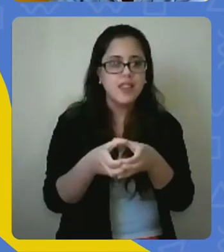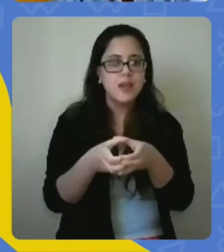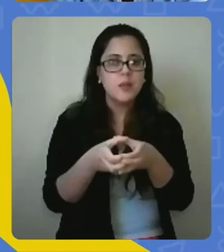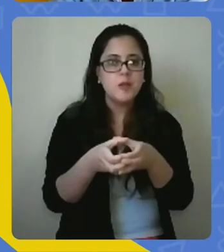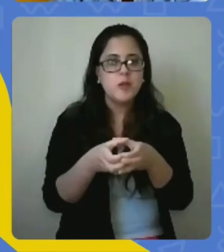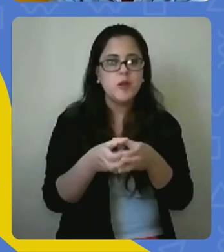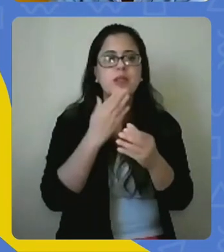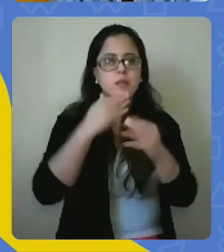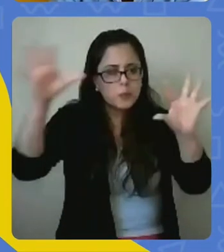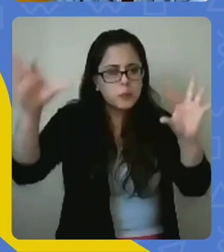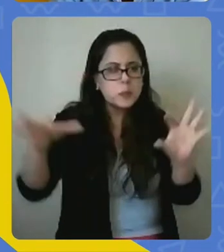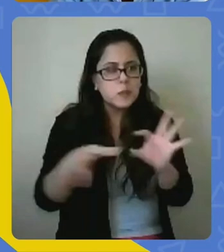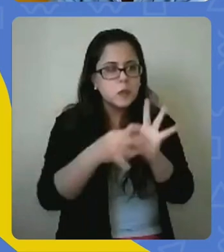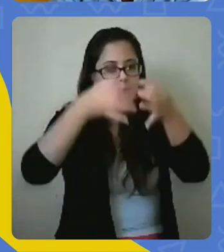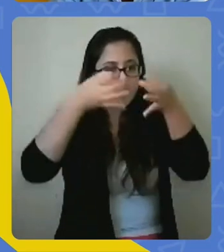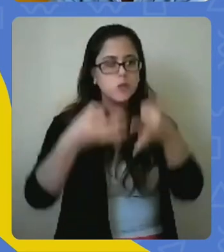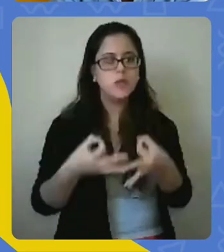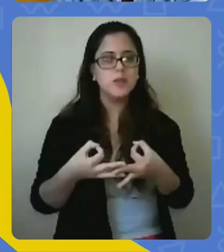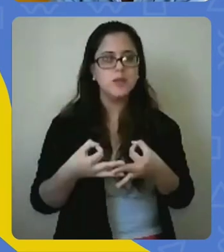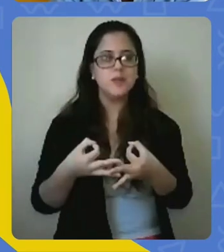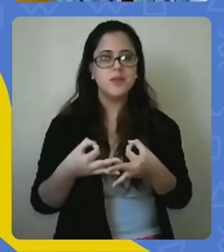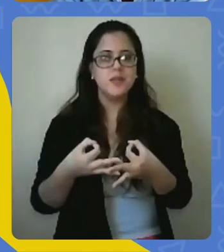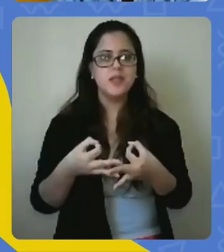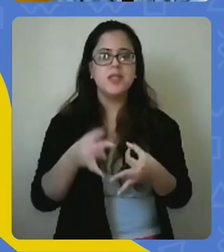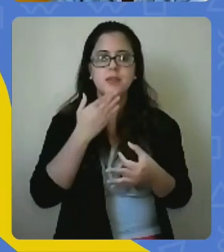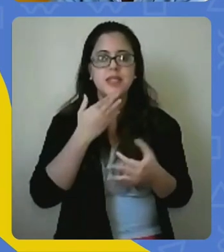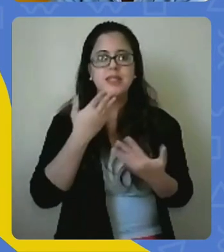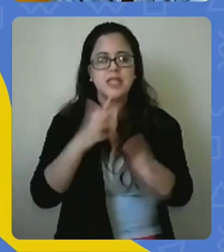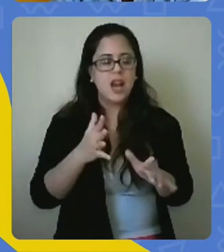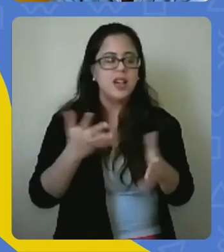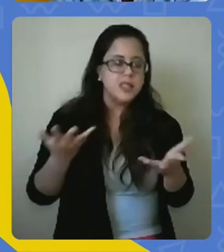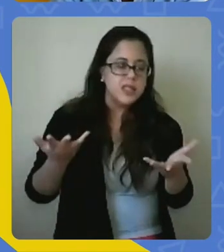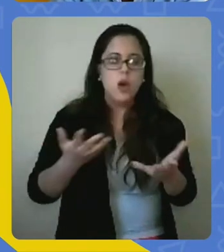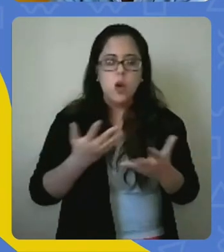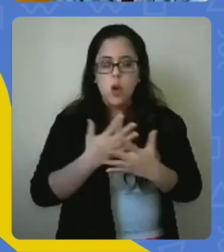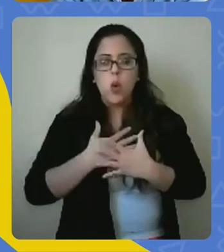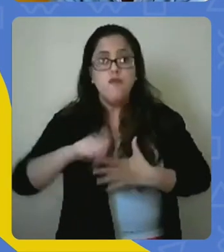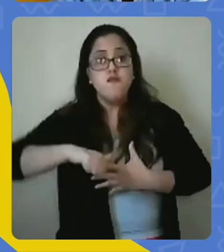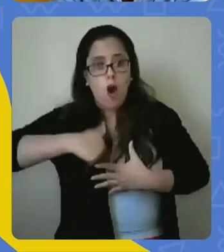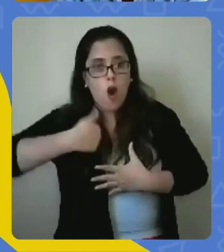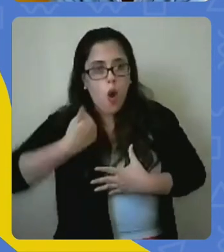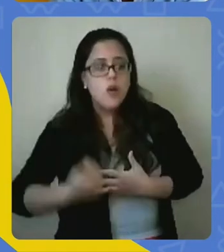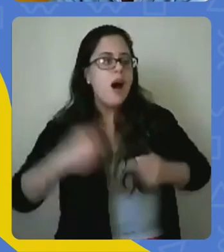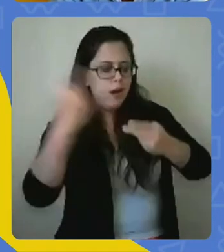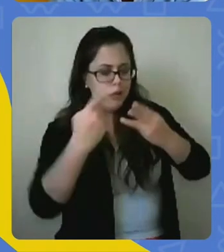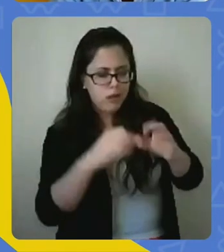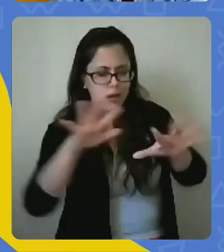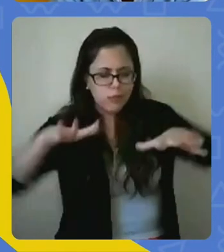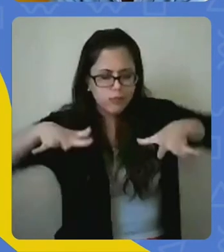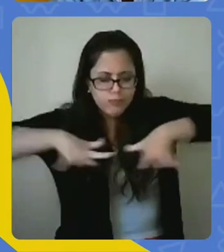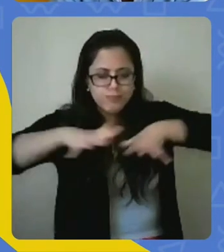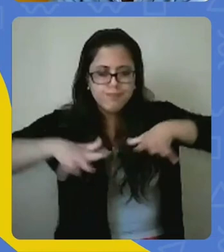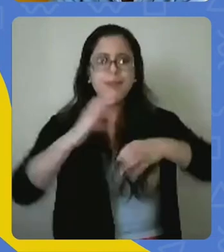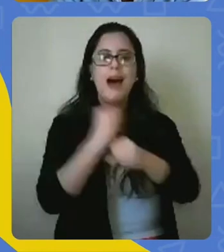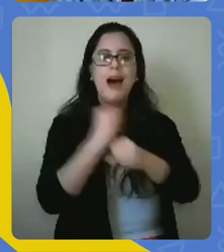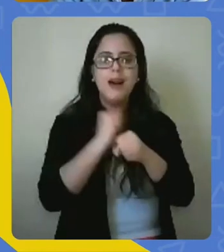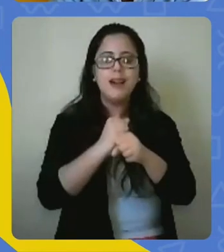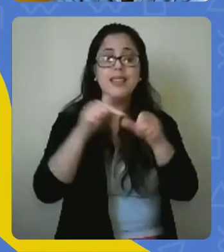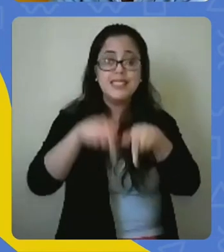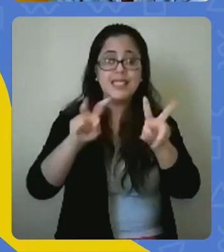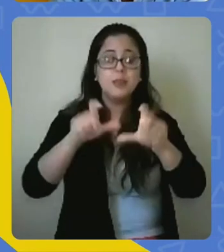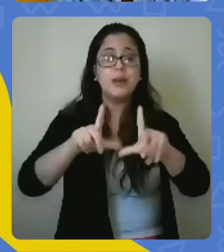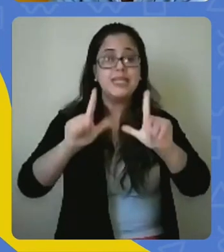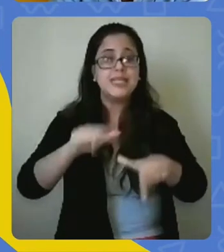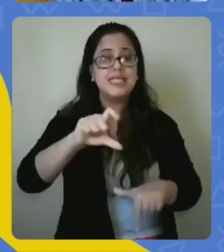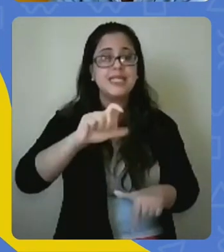alineados, poner cabezas, poner alma, corazón en todo esto, y creo que el área de SDT Juegos va a